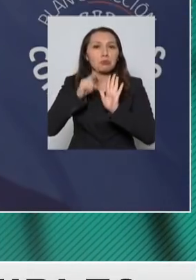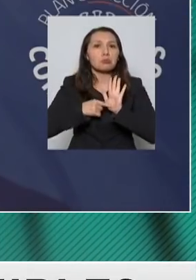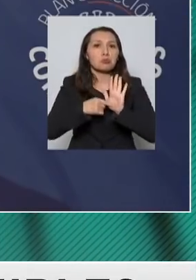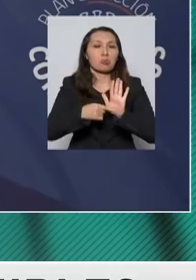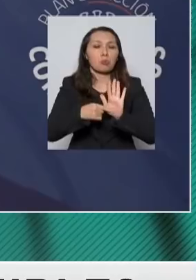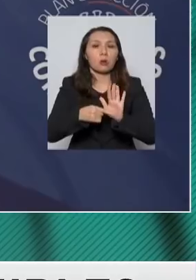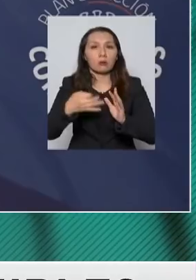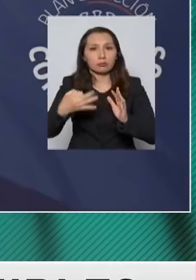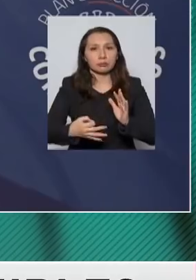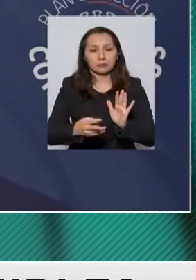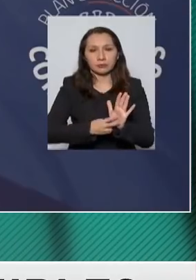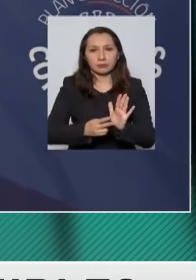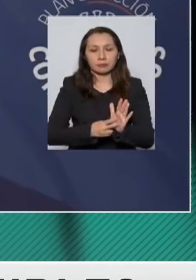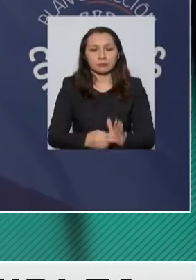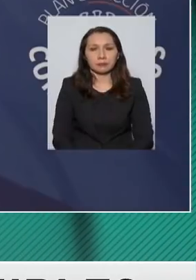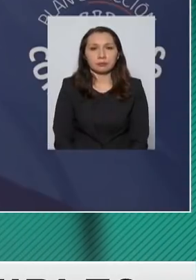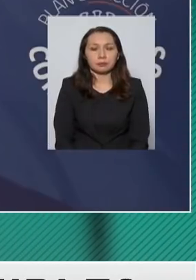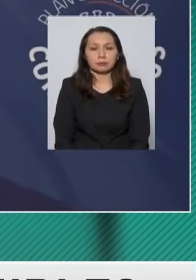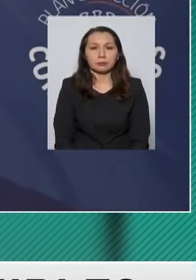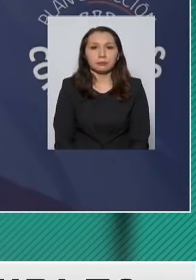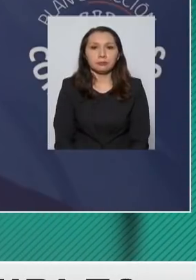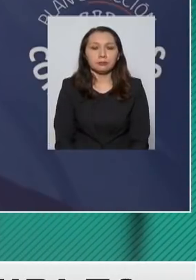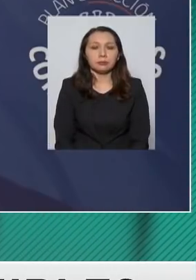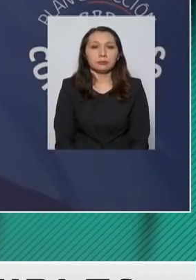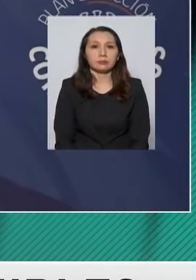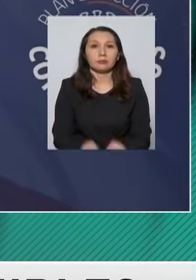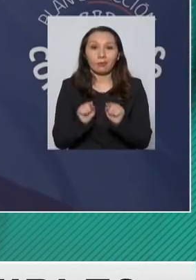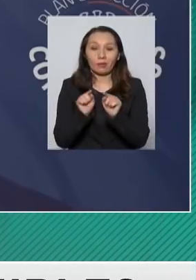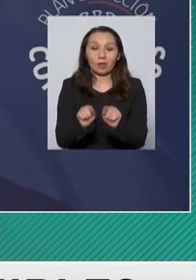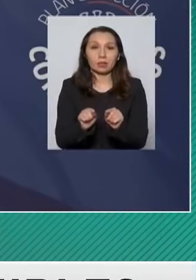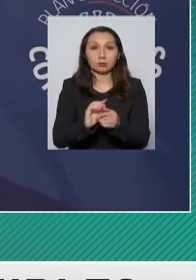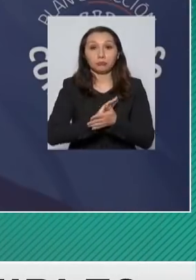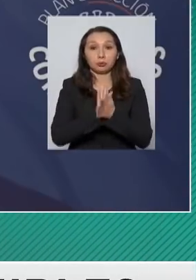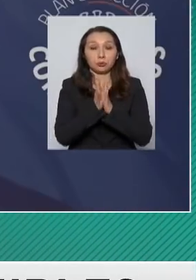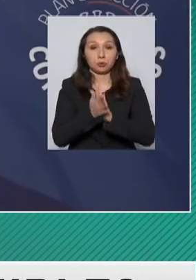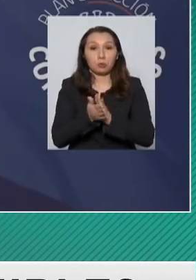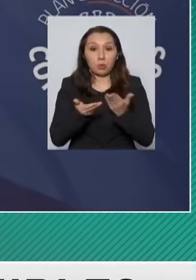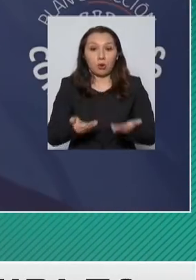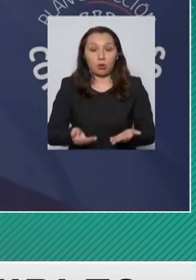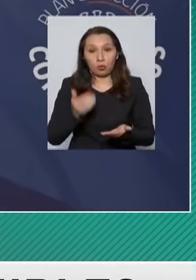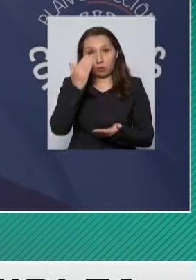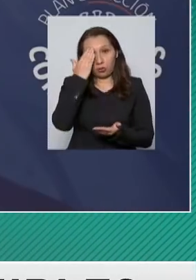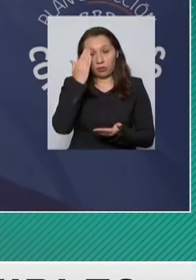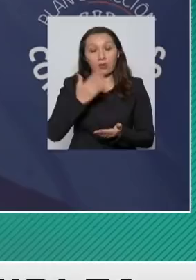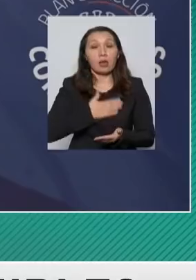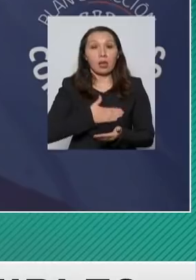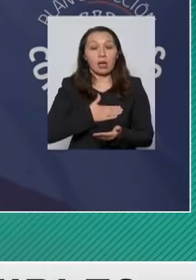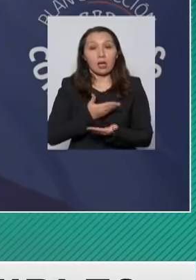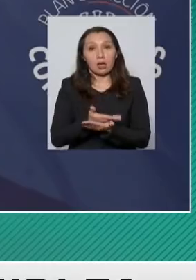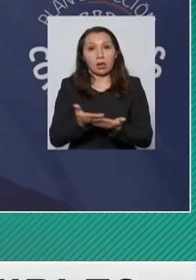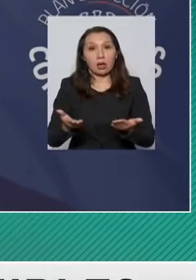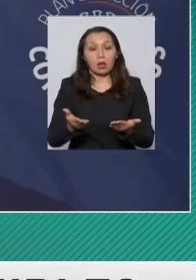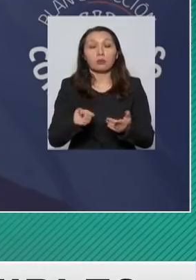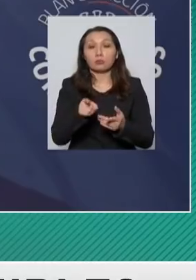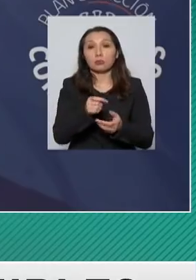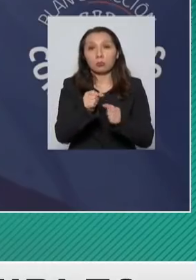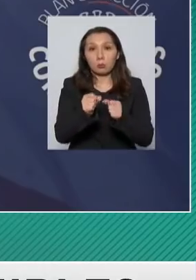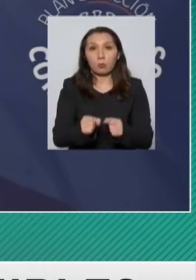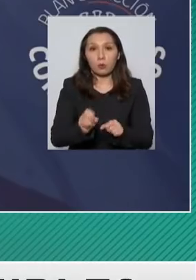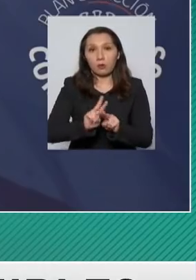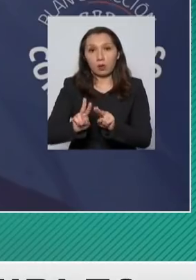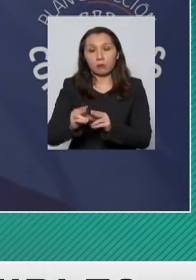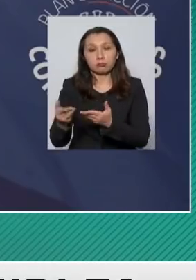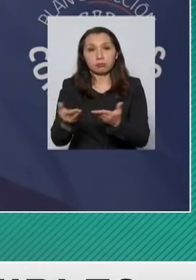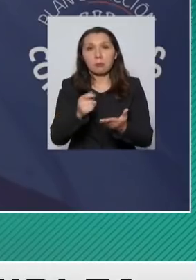lo acreditan. Eso es todo por el día de hoy. Quisiera dejar paso a